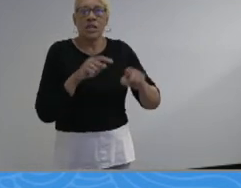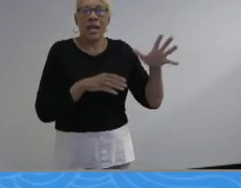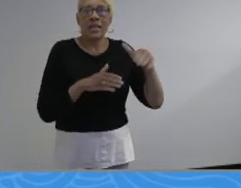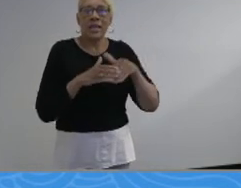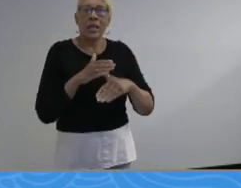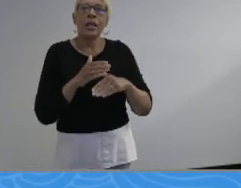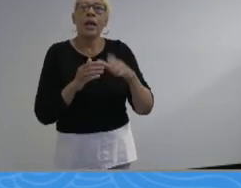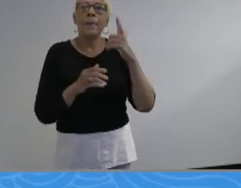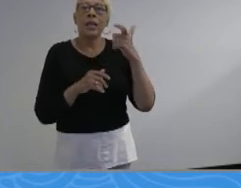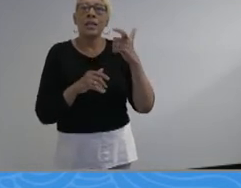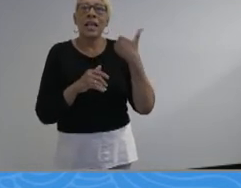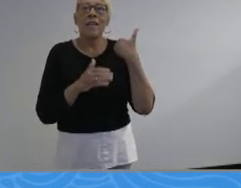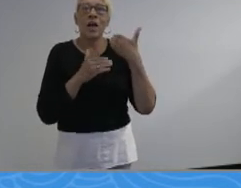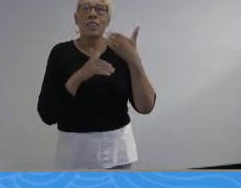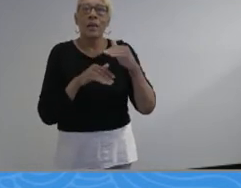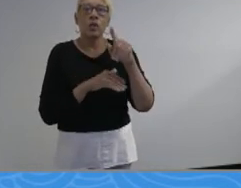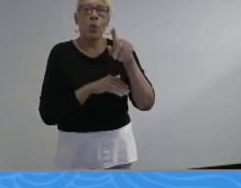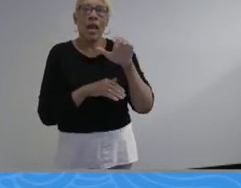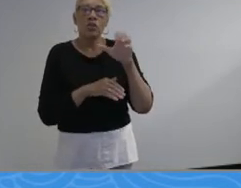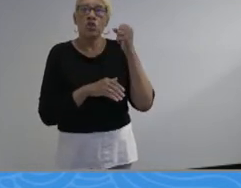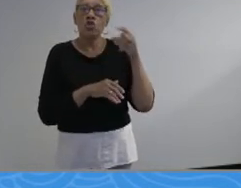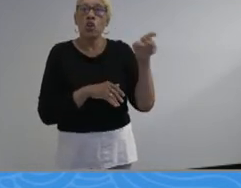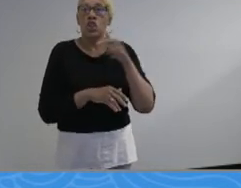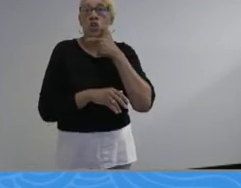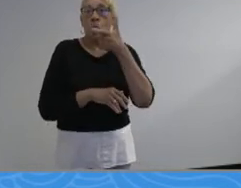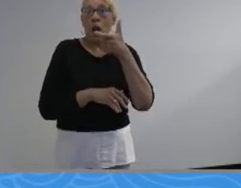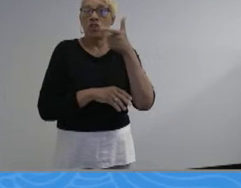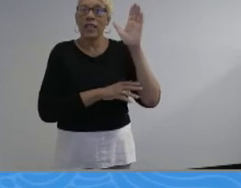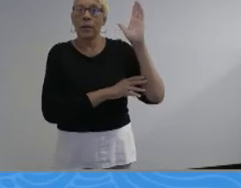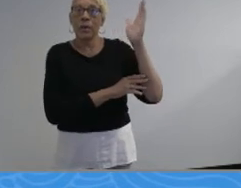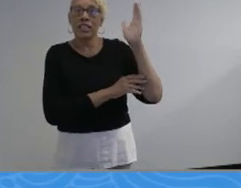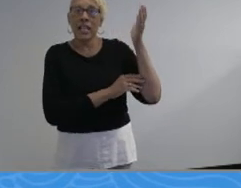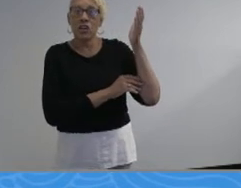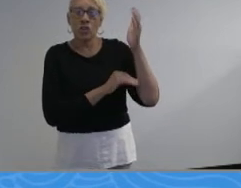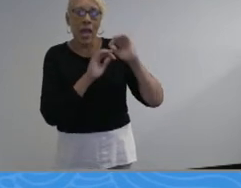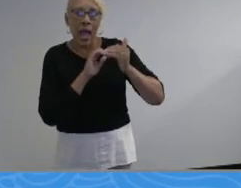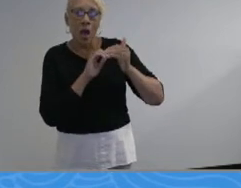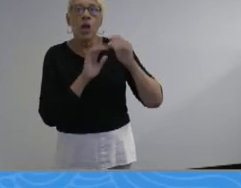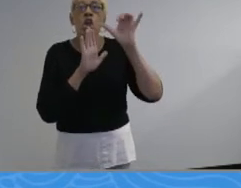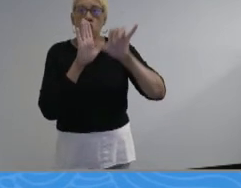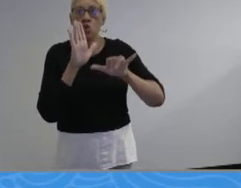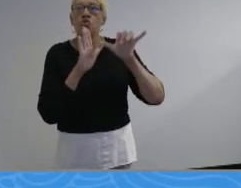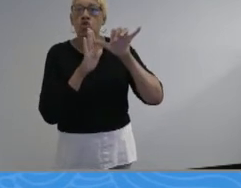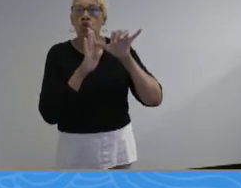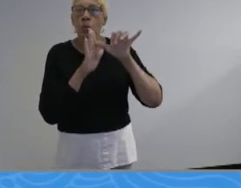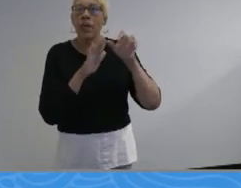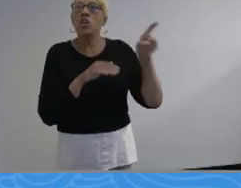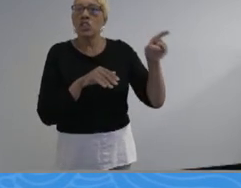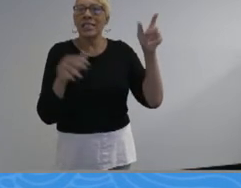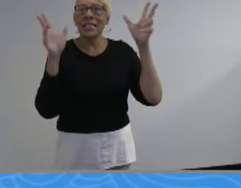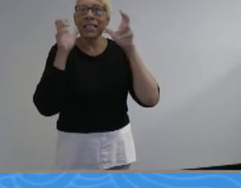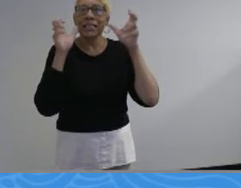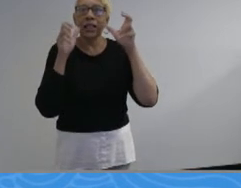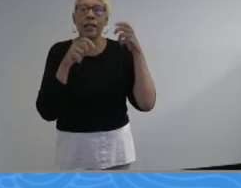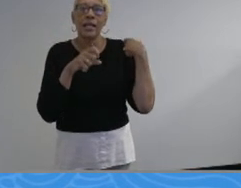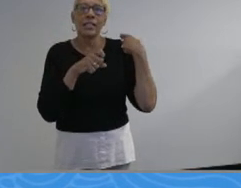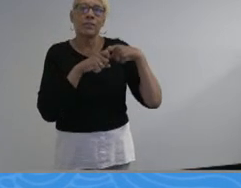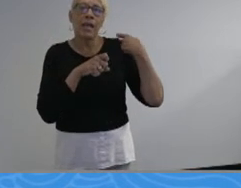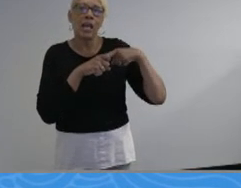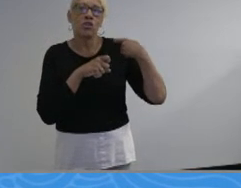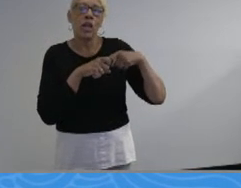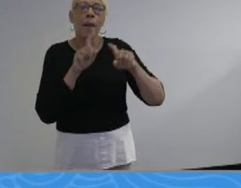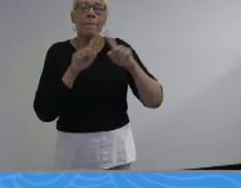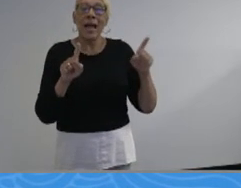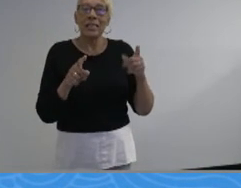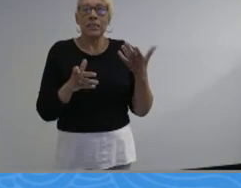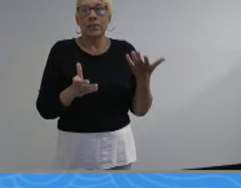limit to 100, so she's watching this presentation on YouTube and she's listening in Spanish, but